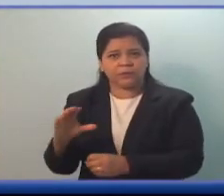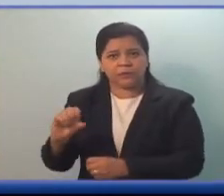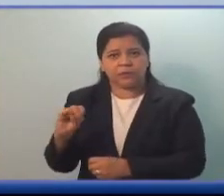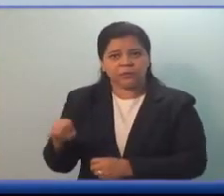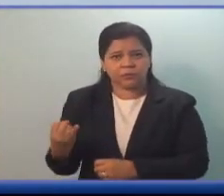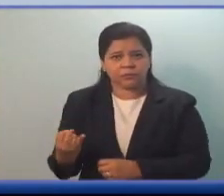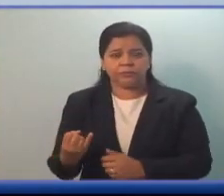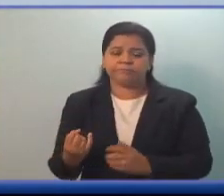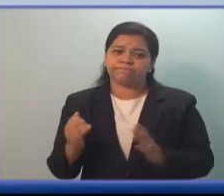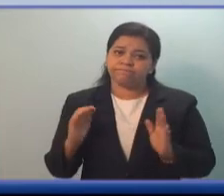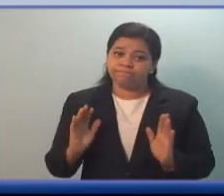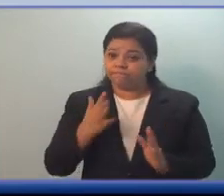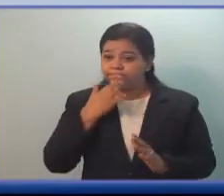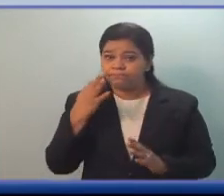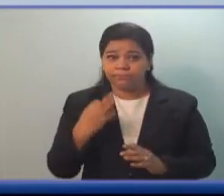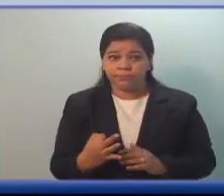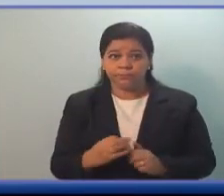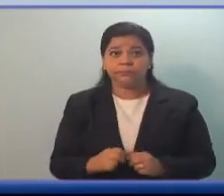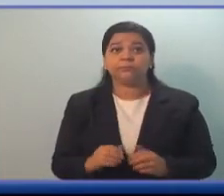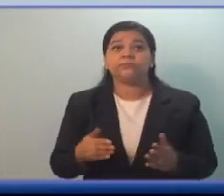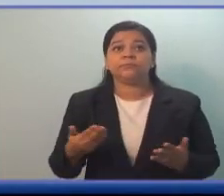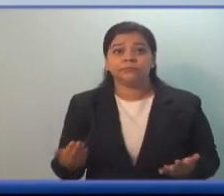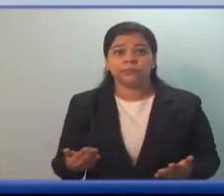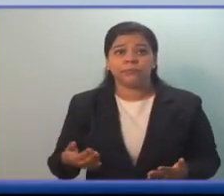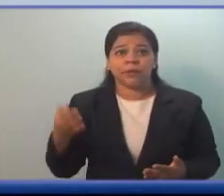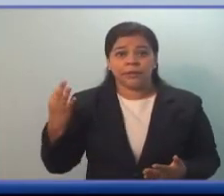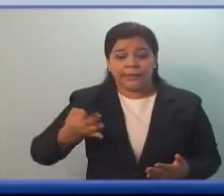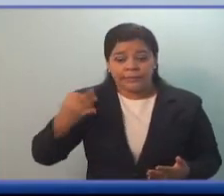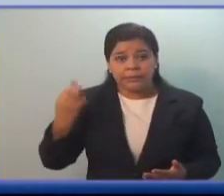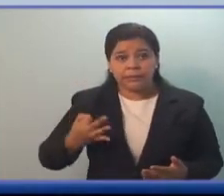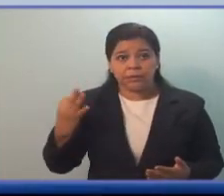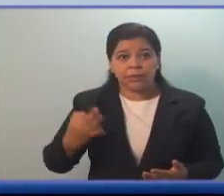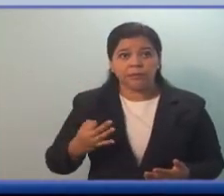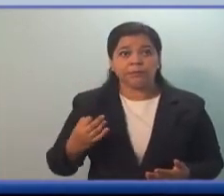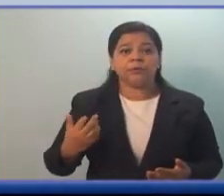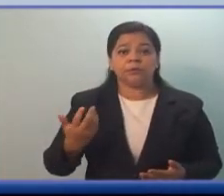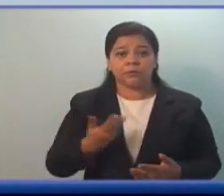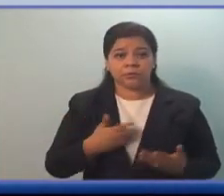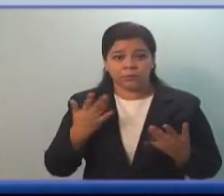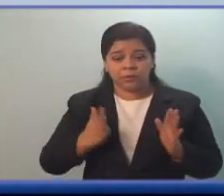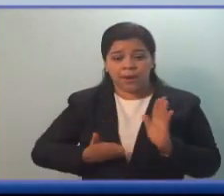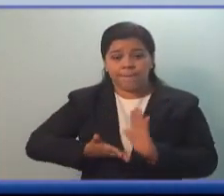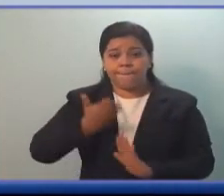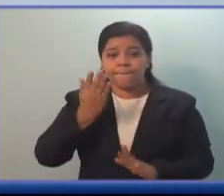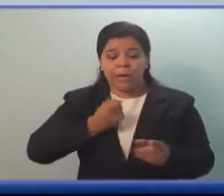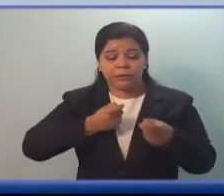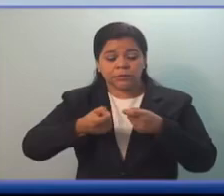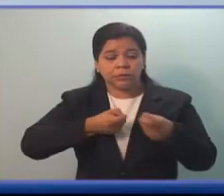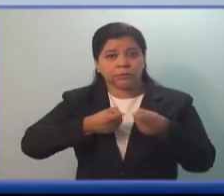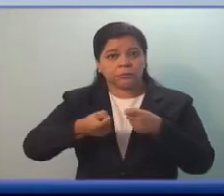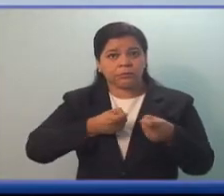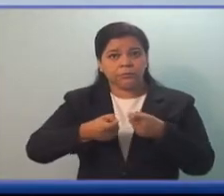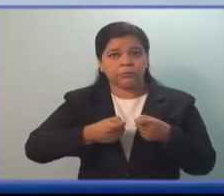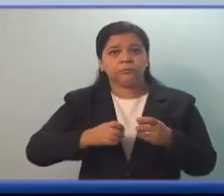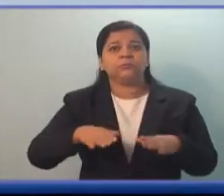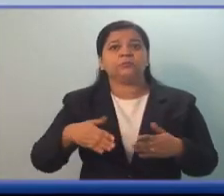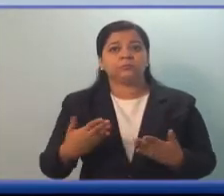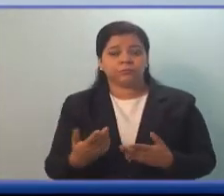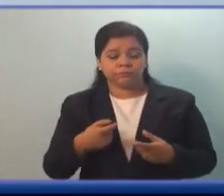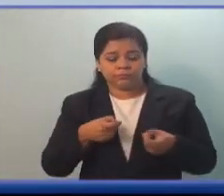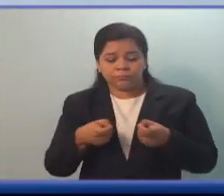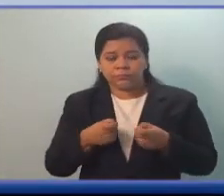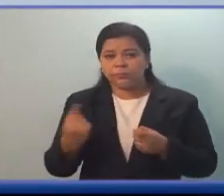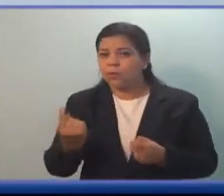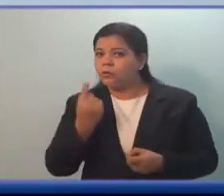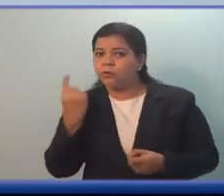realmente pasa porque se necesita, por eso hablaba yo de aquel control, para también el control no solamente